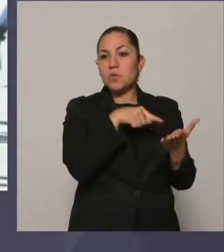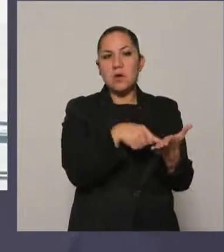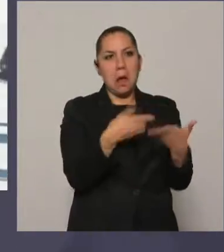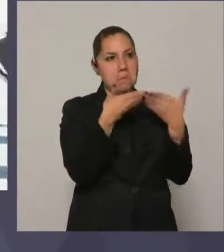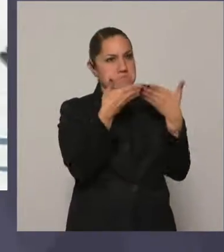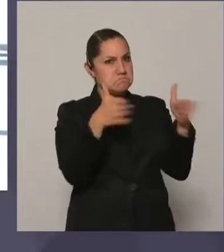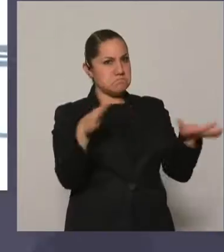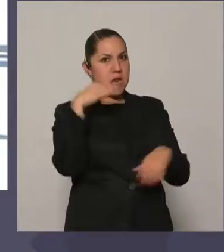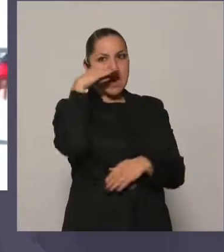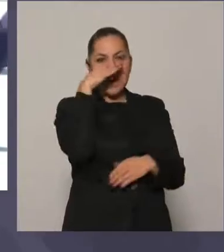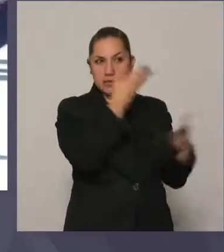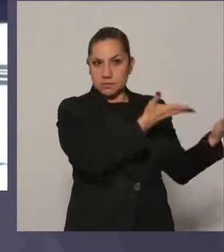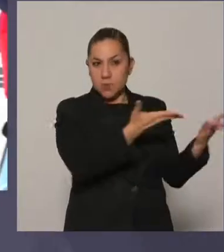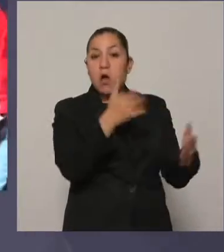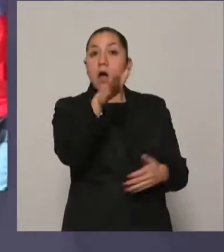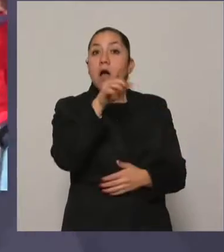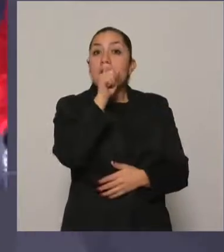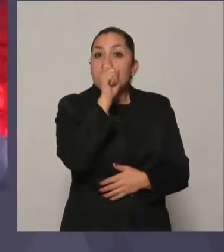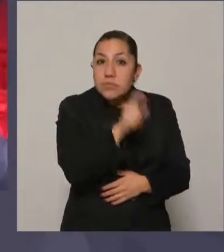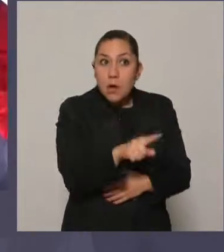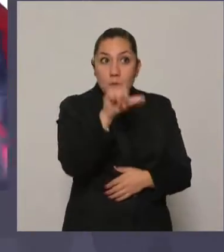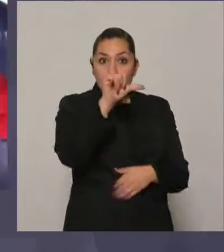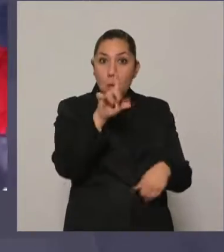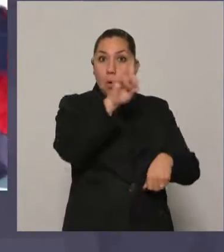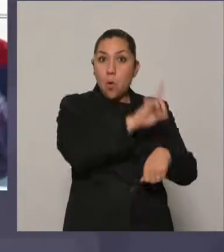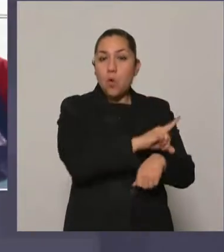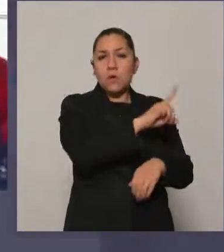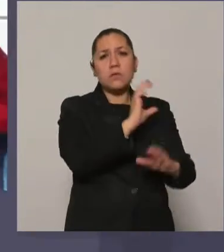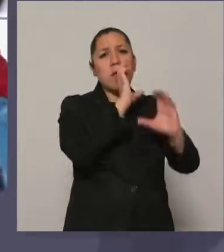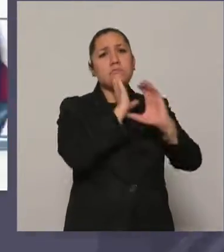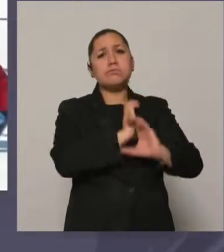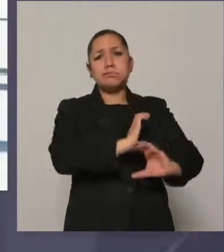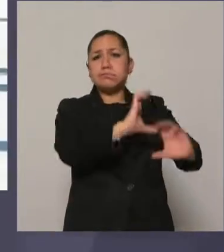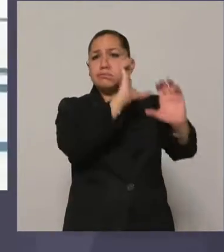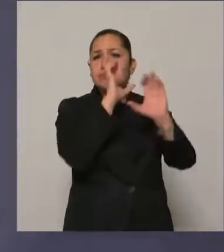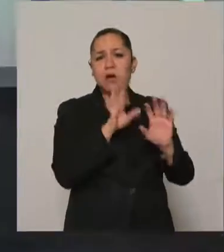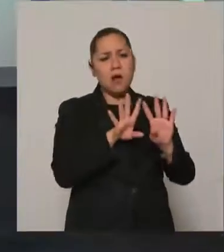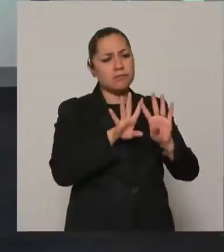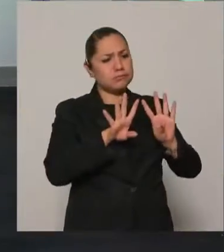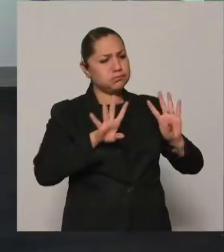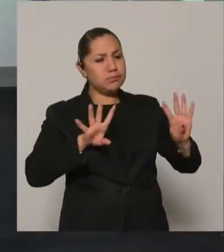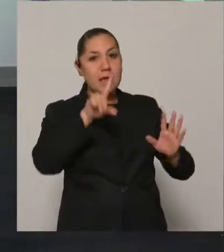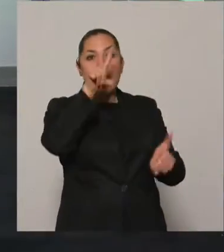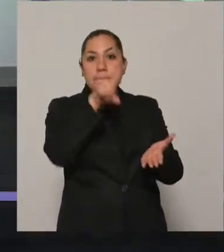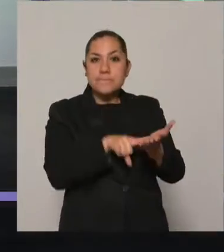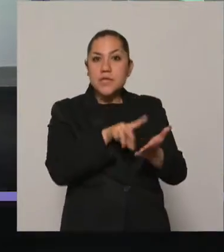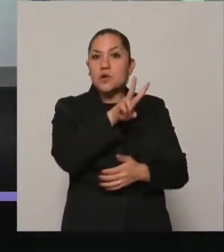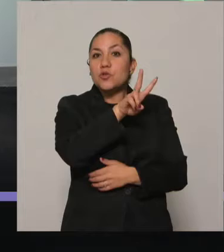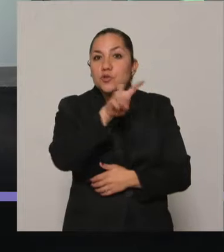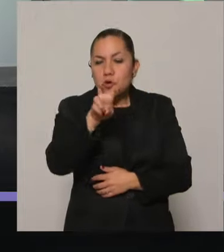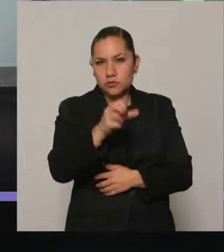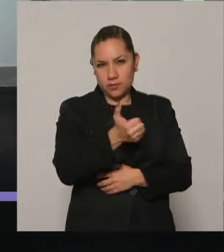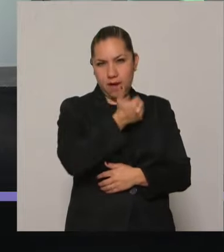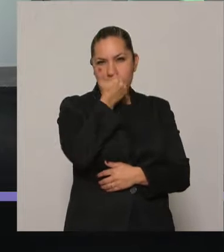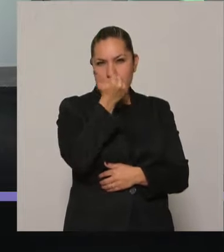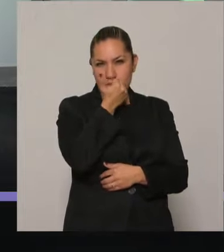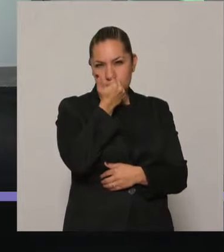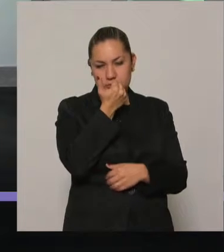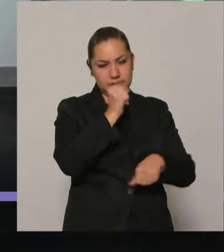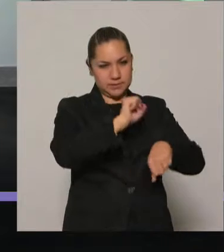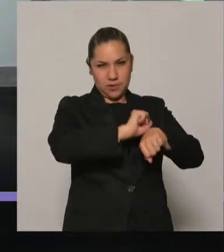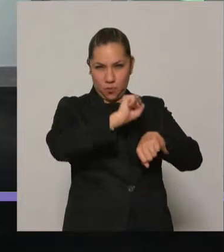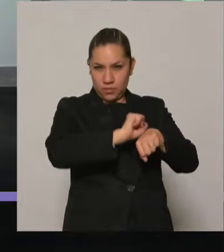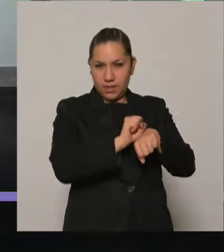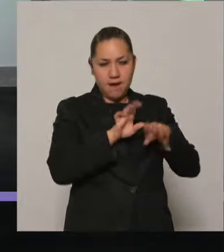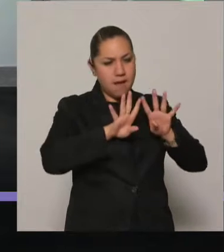tenemos hoy un coro, magno coro, que son 1,200 estudiantes de secundaria. Ya estuvieron ayer en